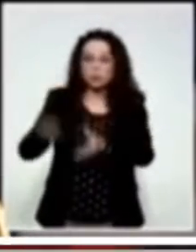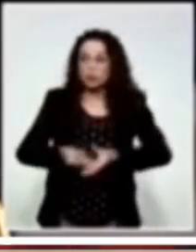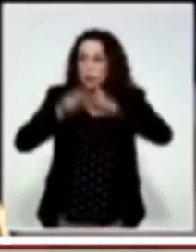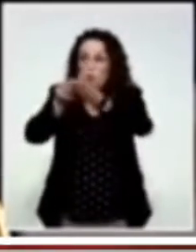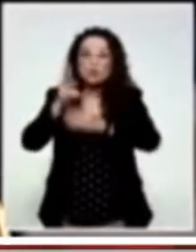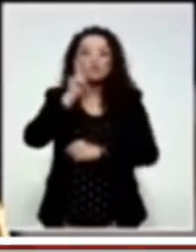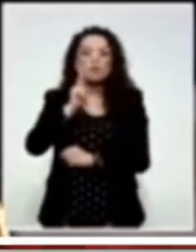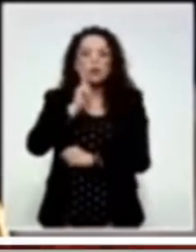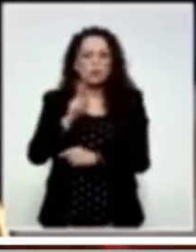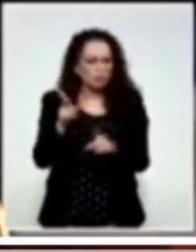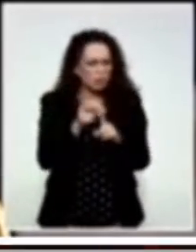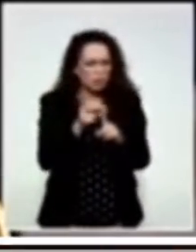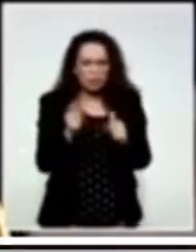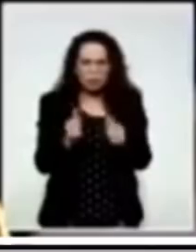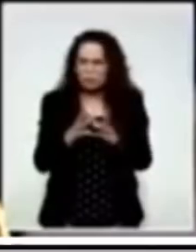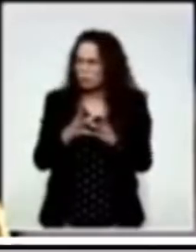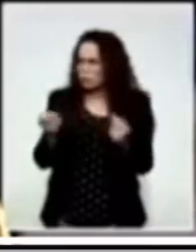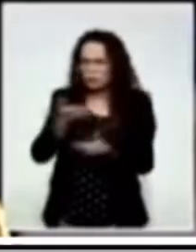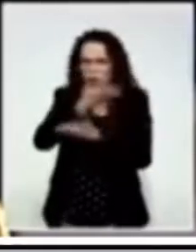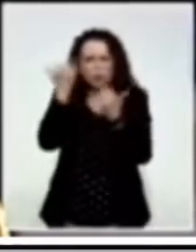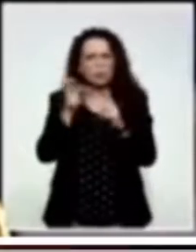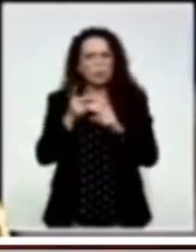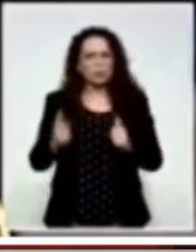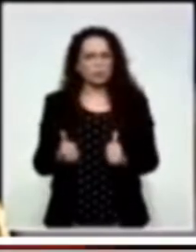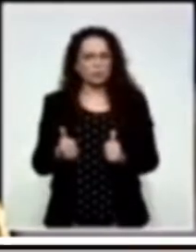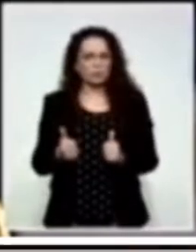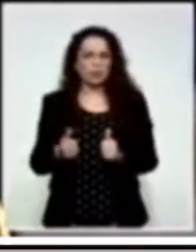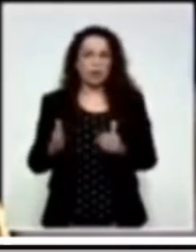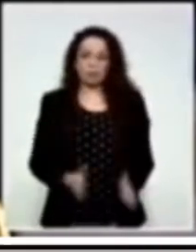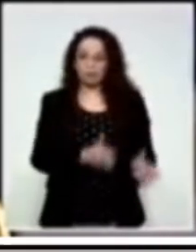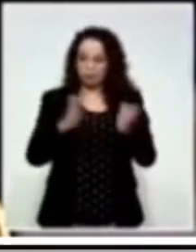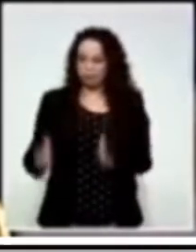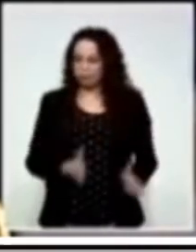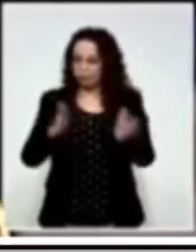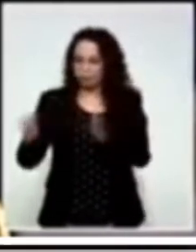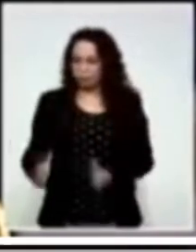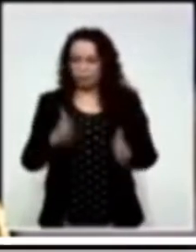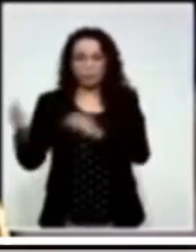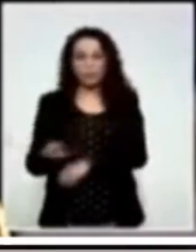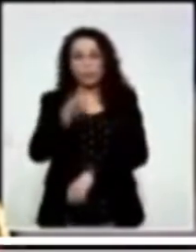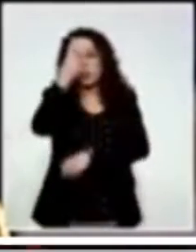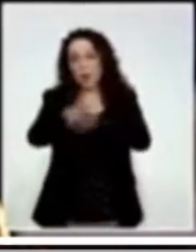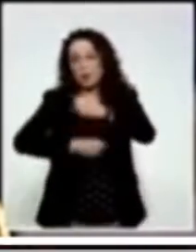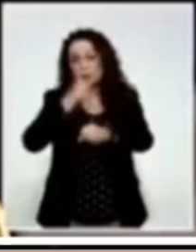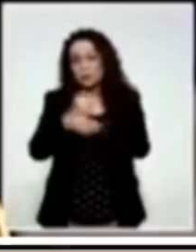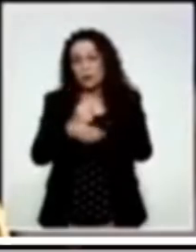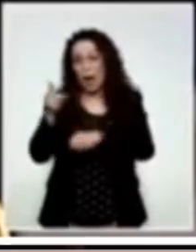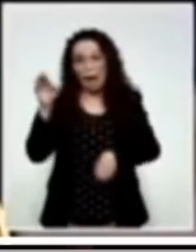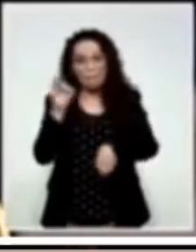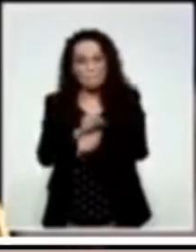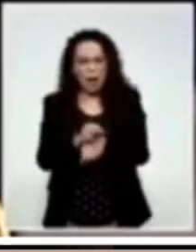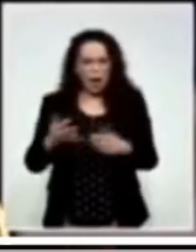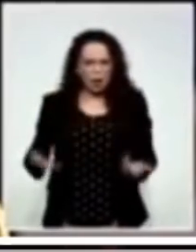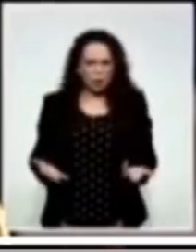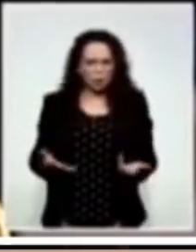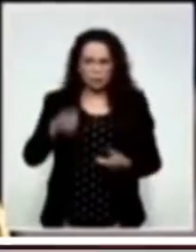dónde están esos documentos y los amparos obviamente llevan retrasados ya casi 2 años. ¿Usted sabe algo de qué pasó con esa